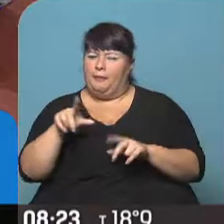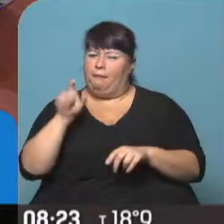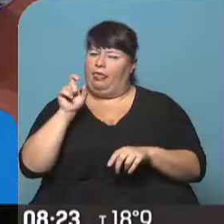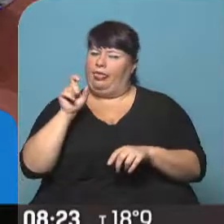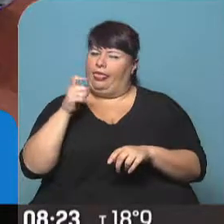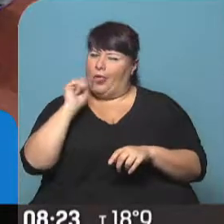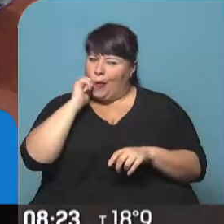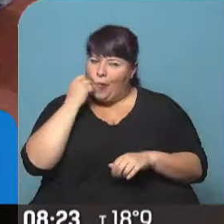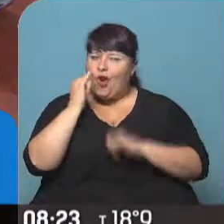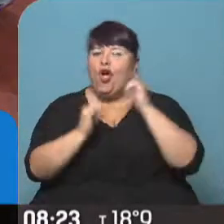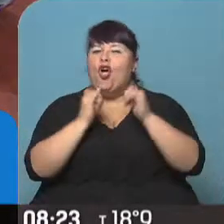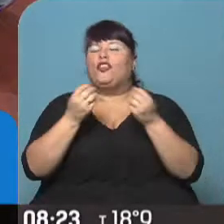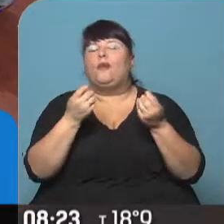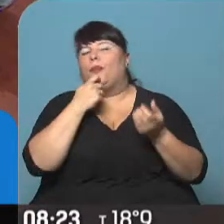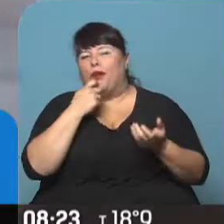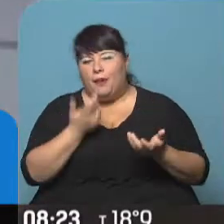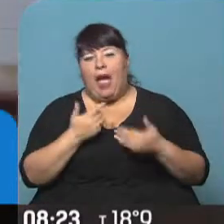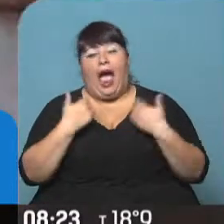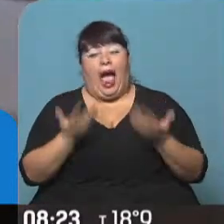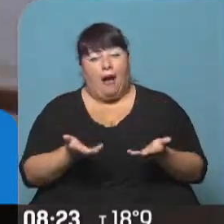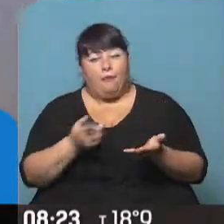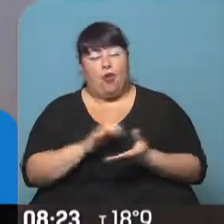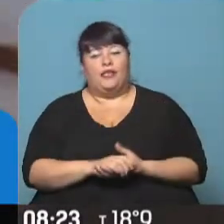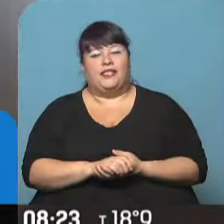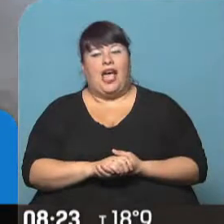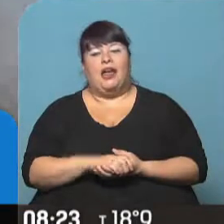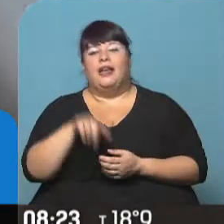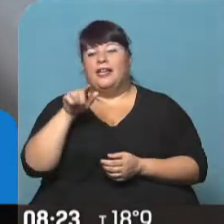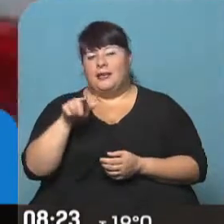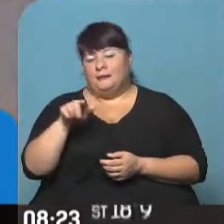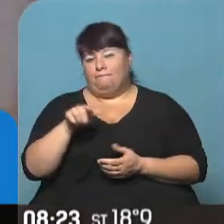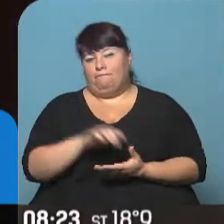mucho más rico contar, digamos, usar, digamos, ese